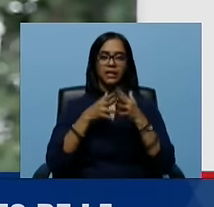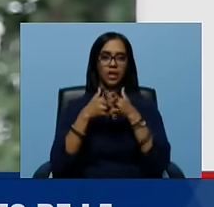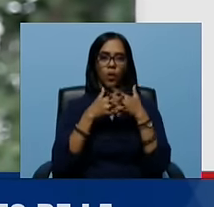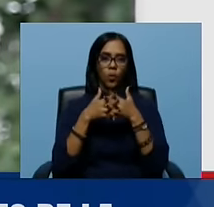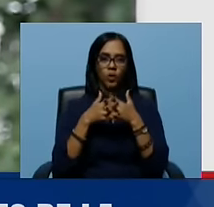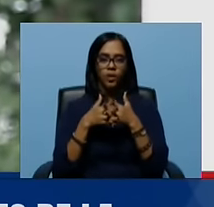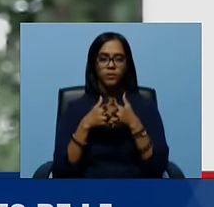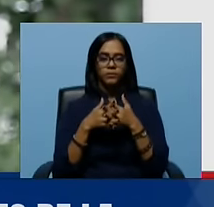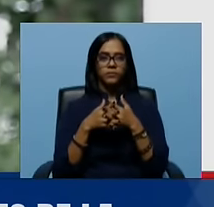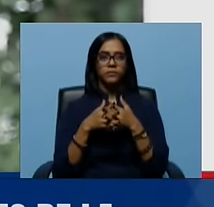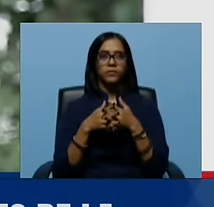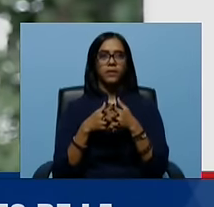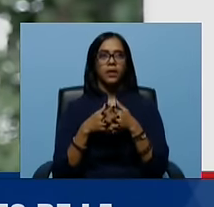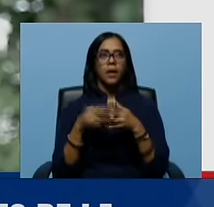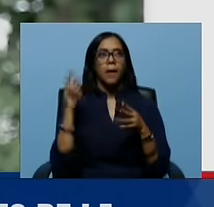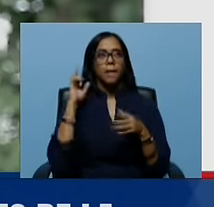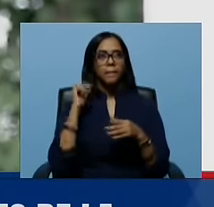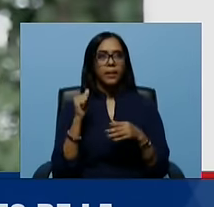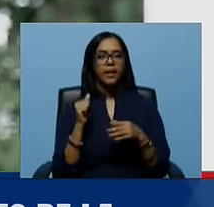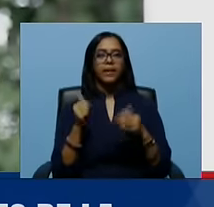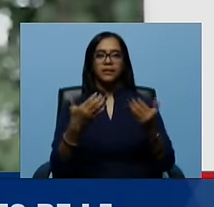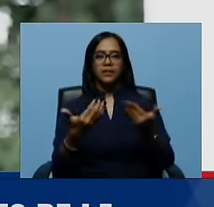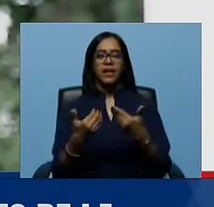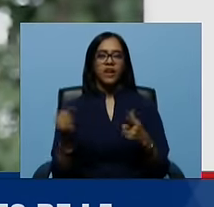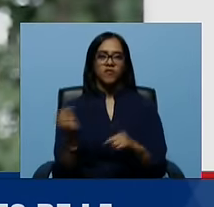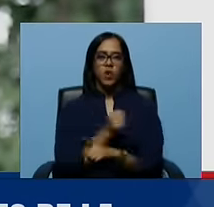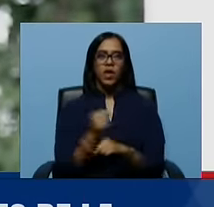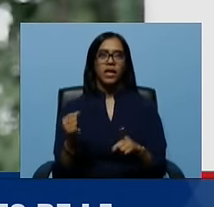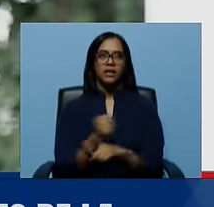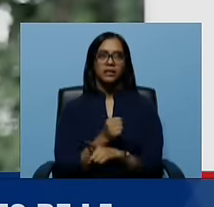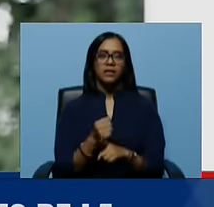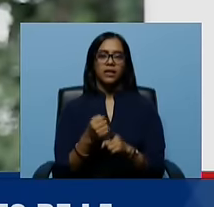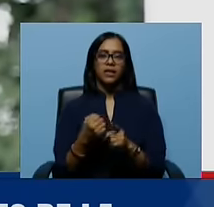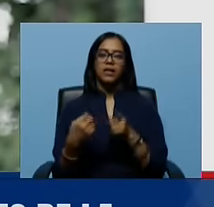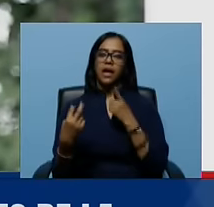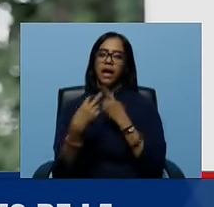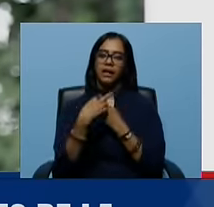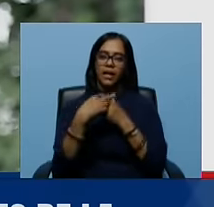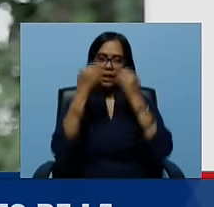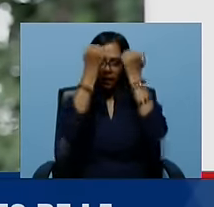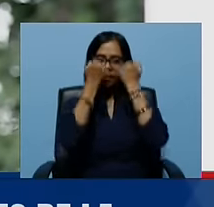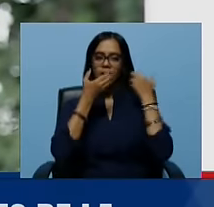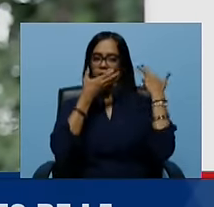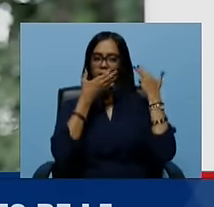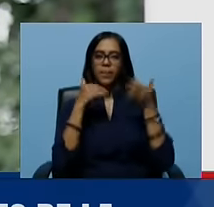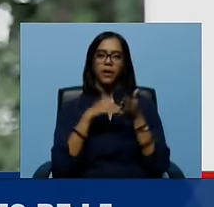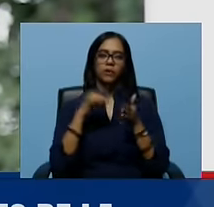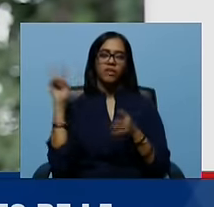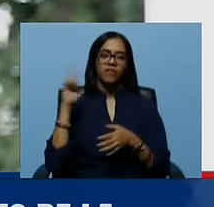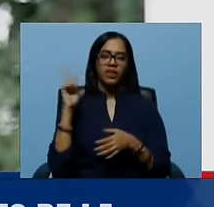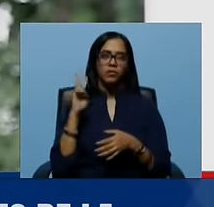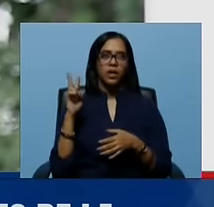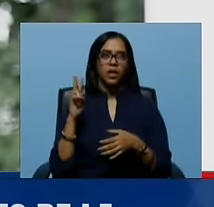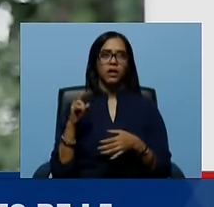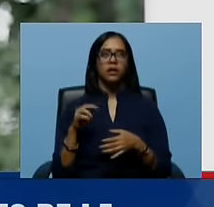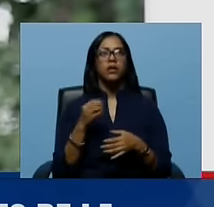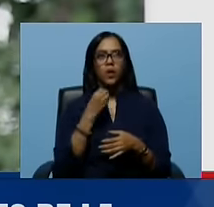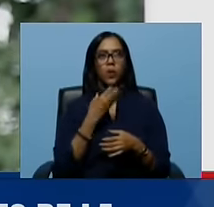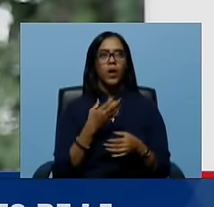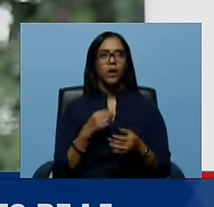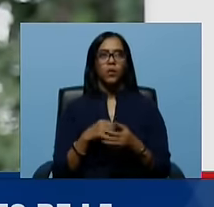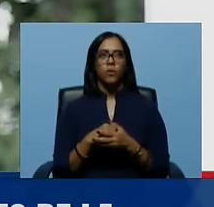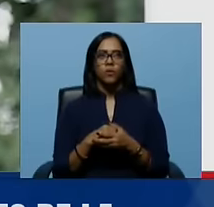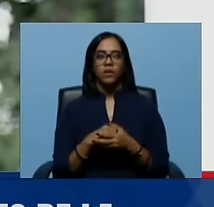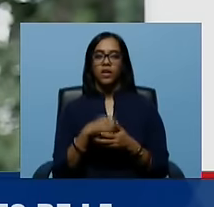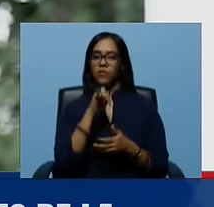estadounidense para traer violencia y ataques terroristas contra Venezuela, y bueno, nutrirlo